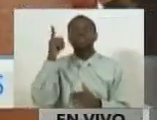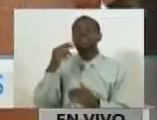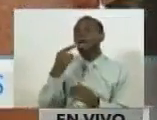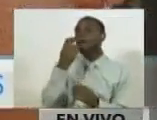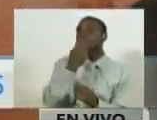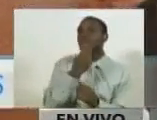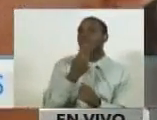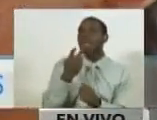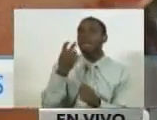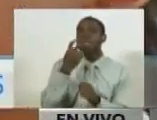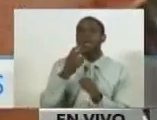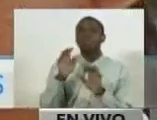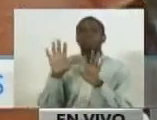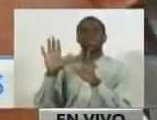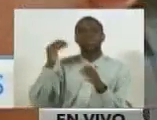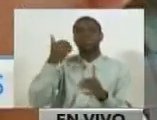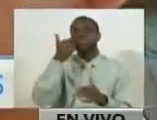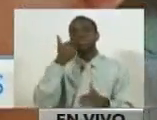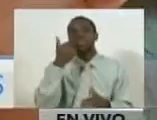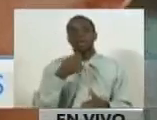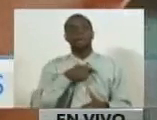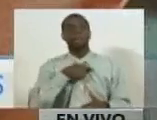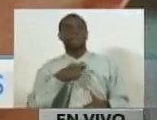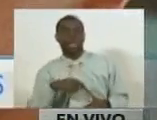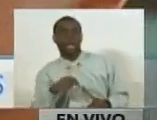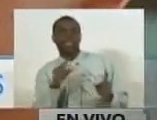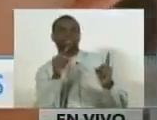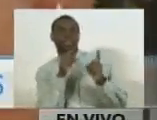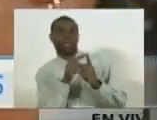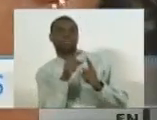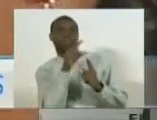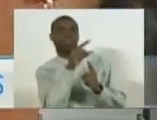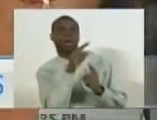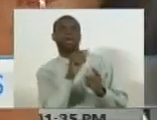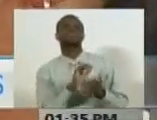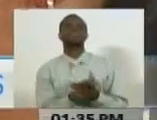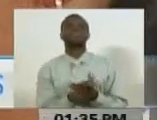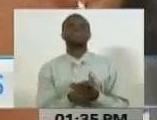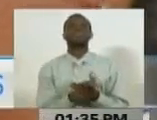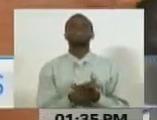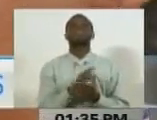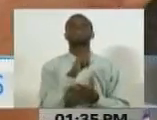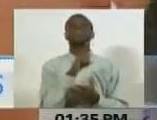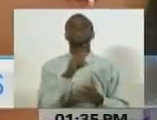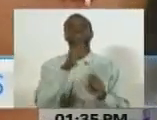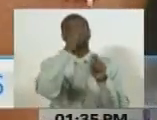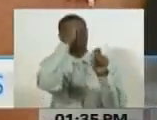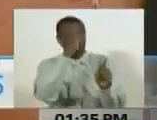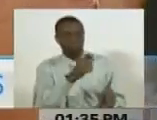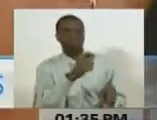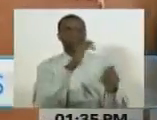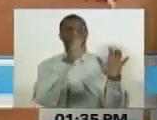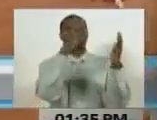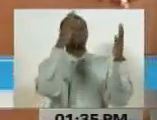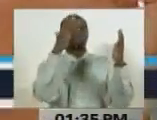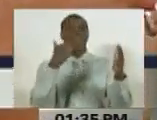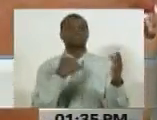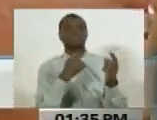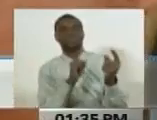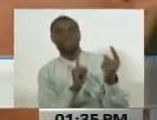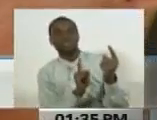de presidente dio utineco y tepiñemono chuteku y anetopu personalmente